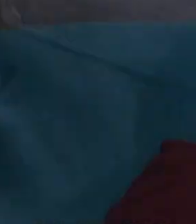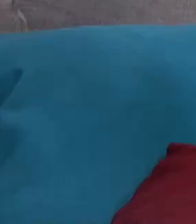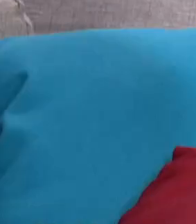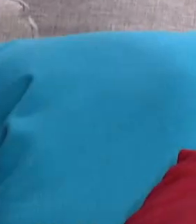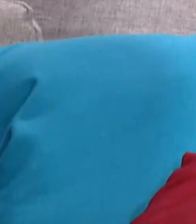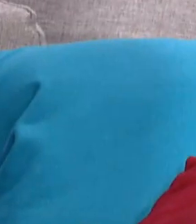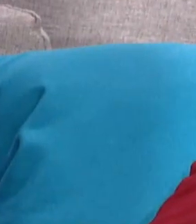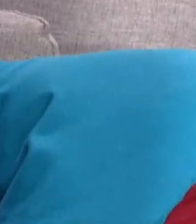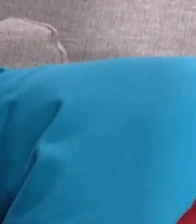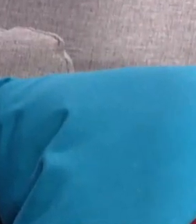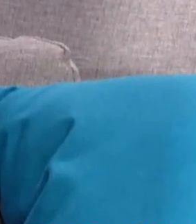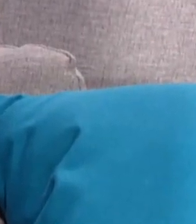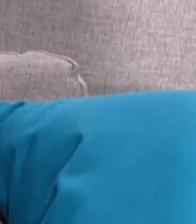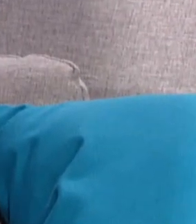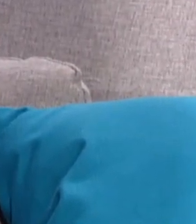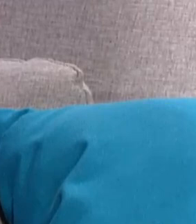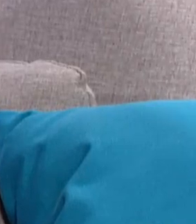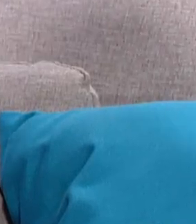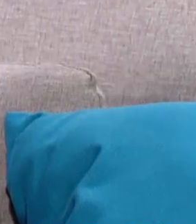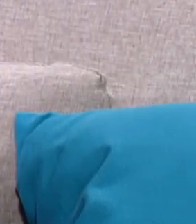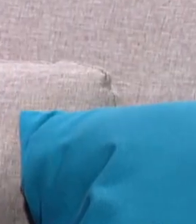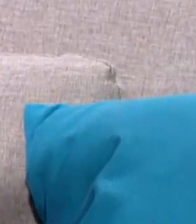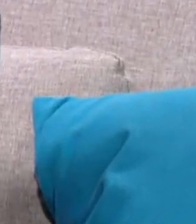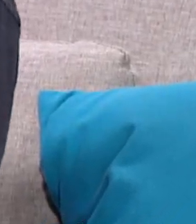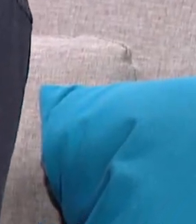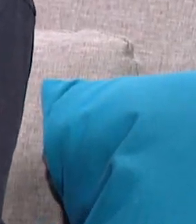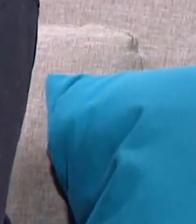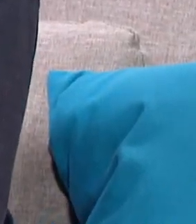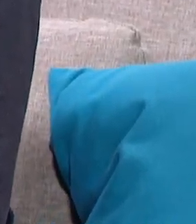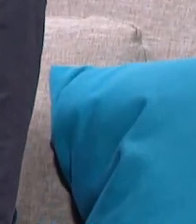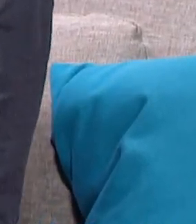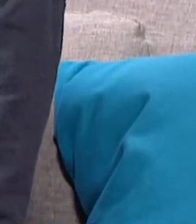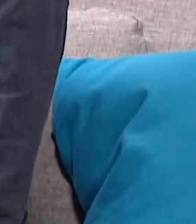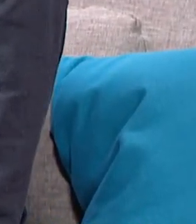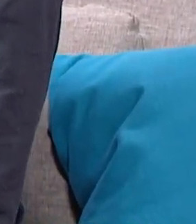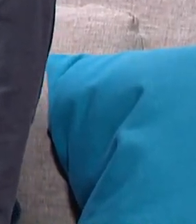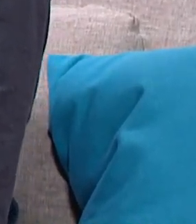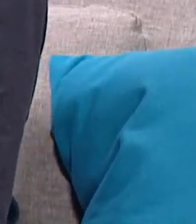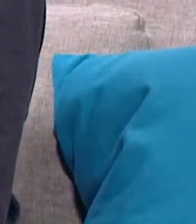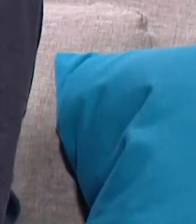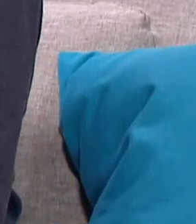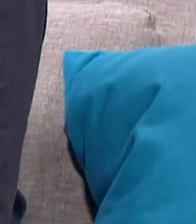¿De qué sirven las canciones si no pueden ampararte?